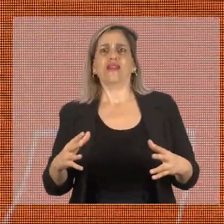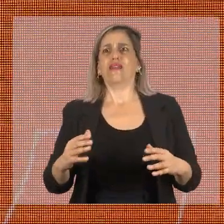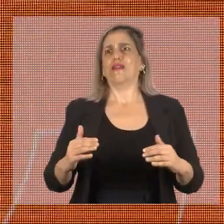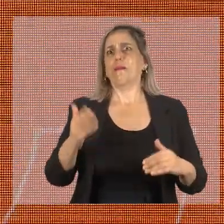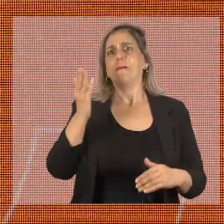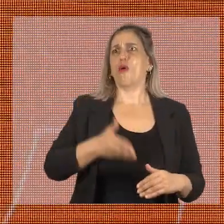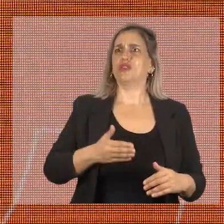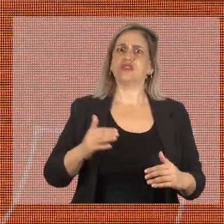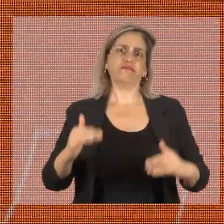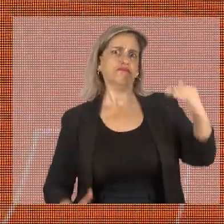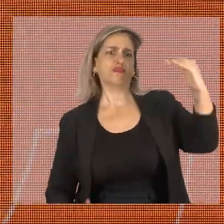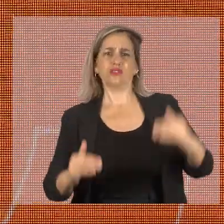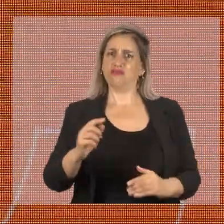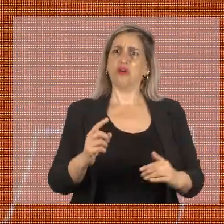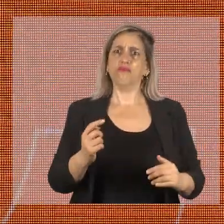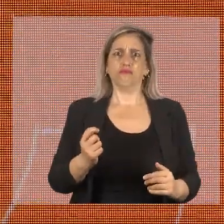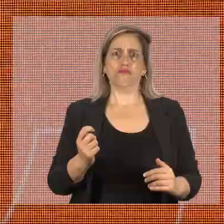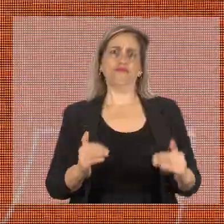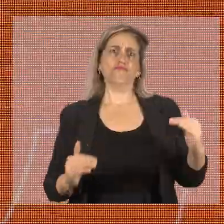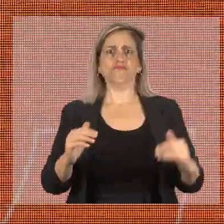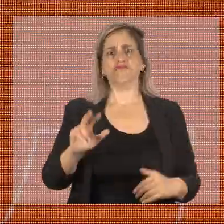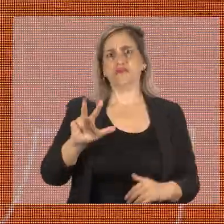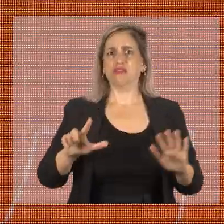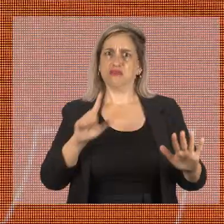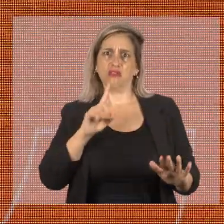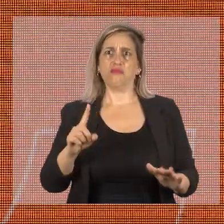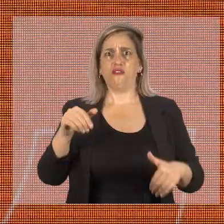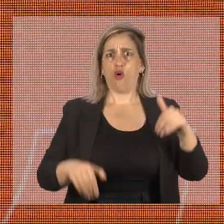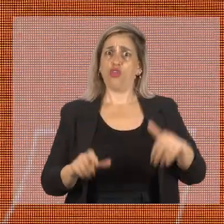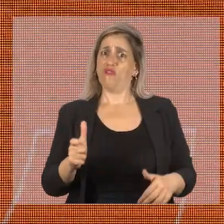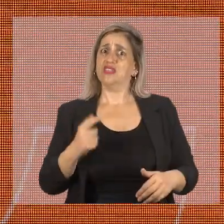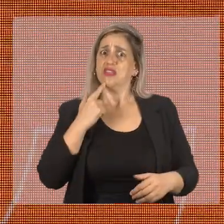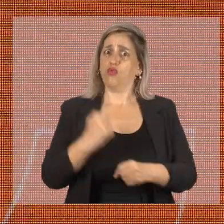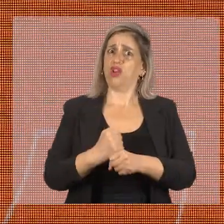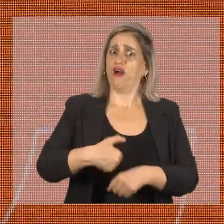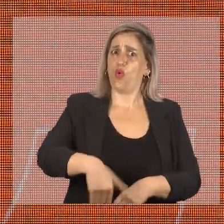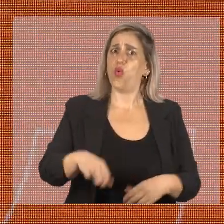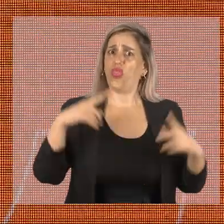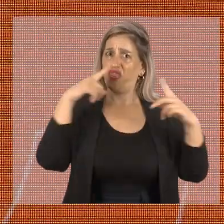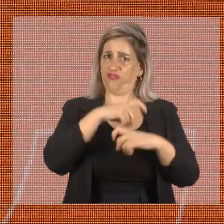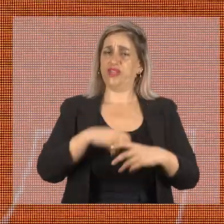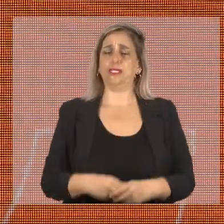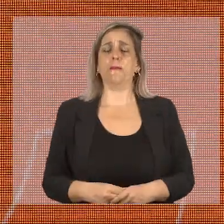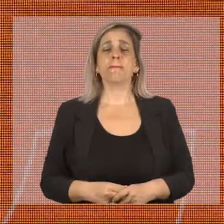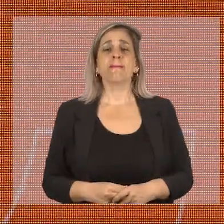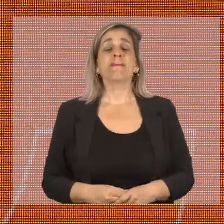mayoría y que teníamos una tarea muy difícil por delante. Para seguir